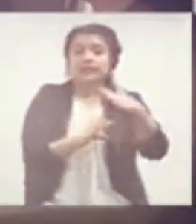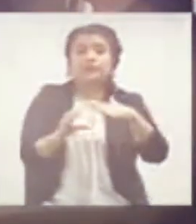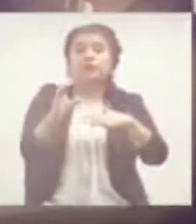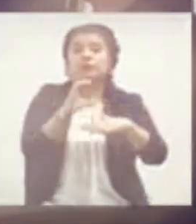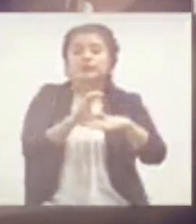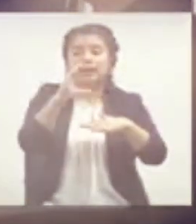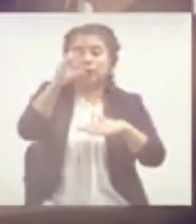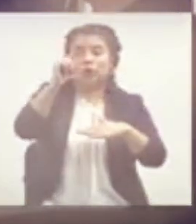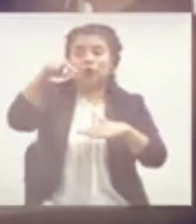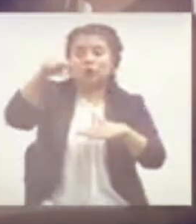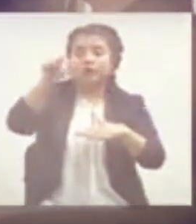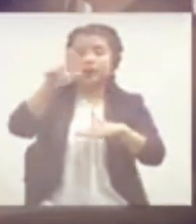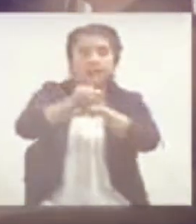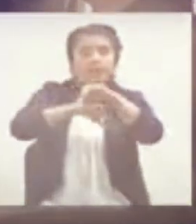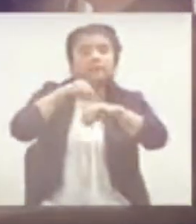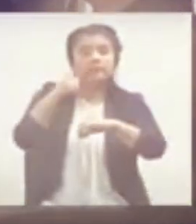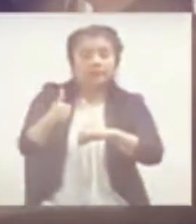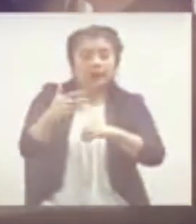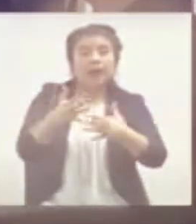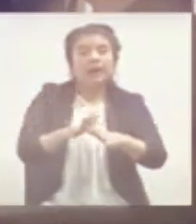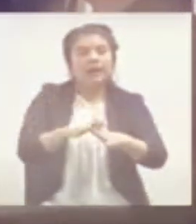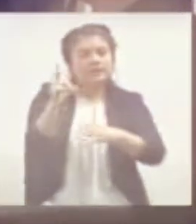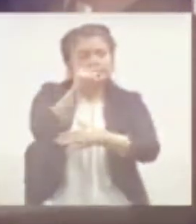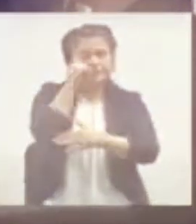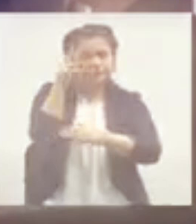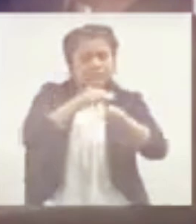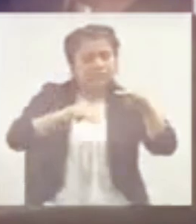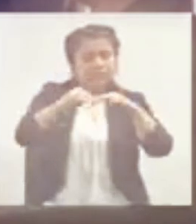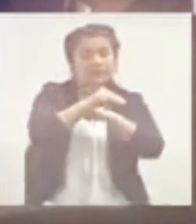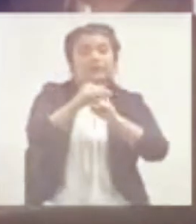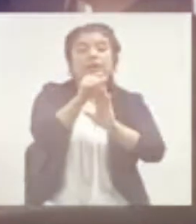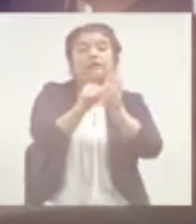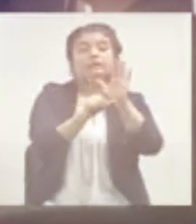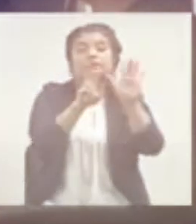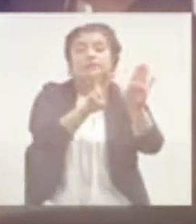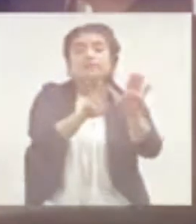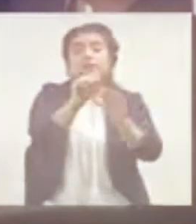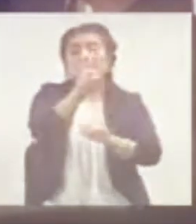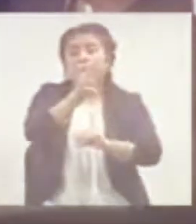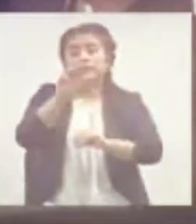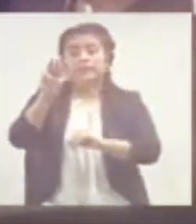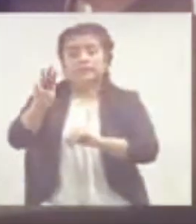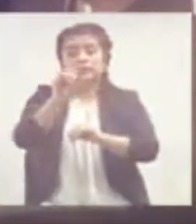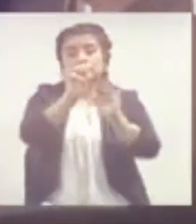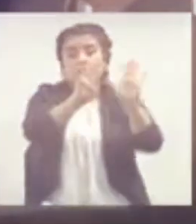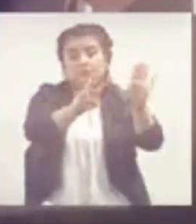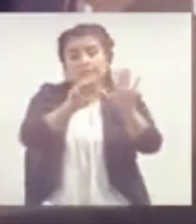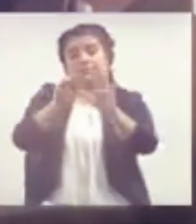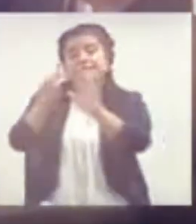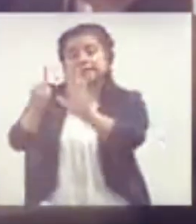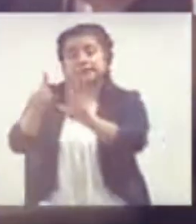Alfabetización CONALFA, que jurídicamente es inviable la reforma del artículo 7 del decreto número 4386 del Congreso de la República,